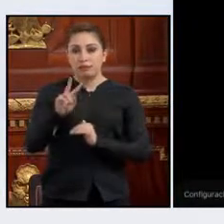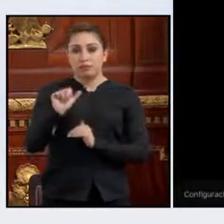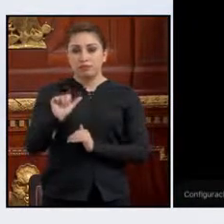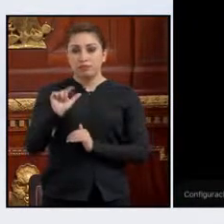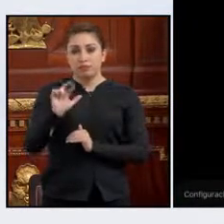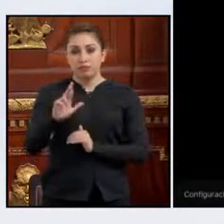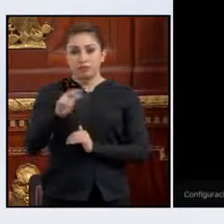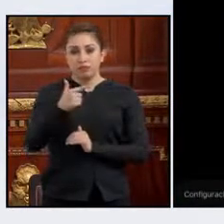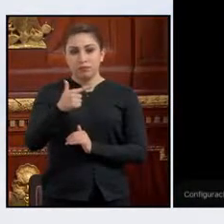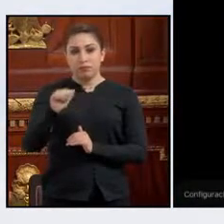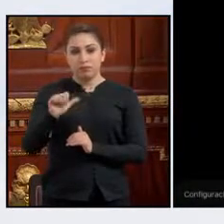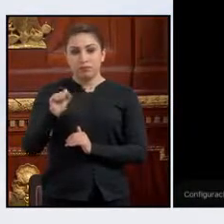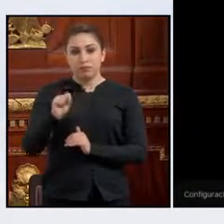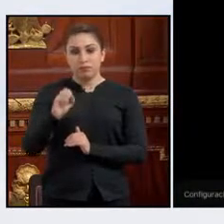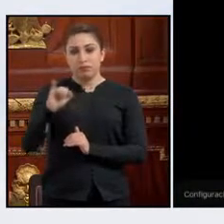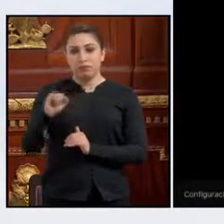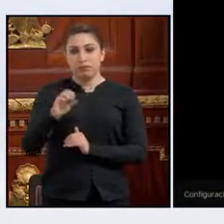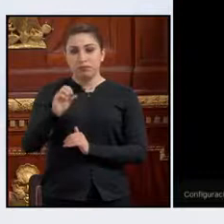Emanuel.